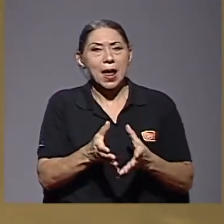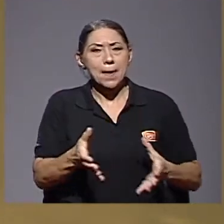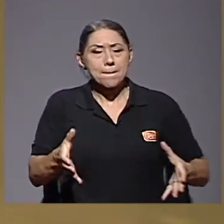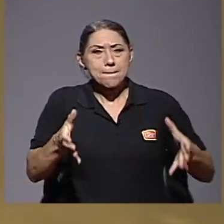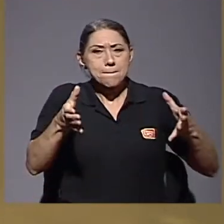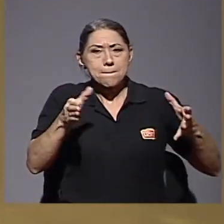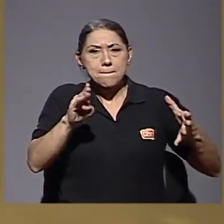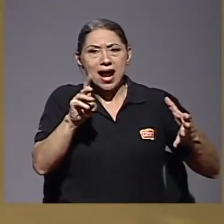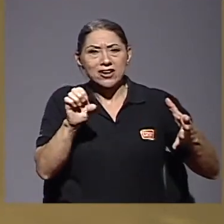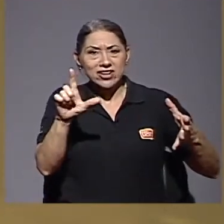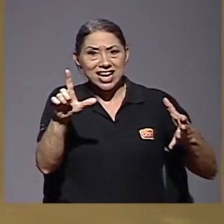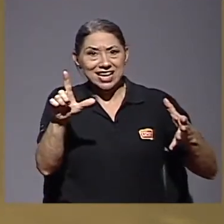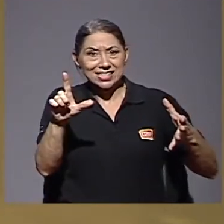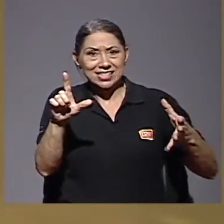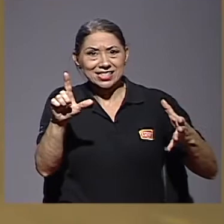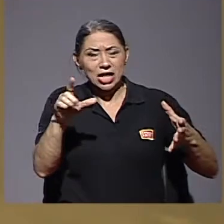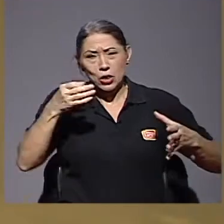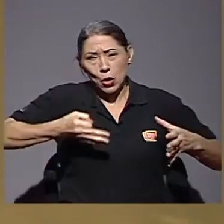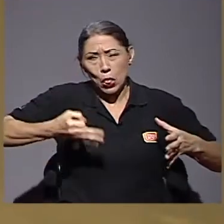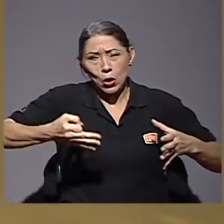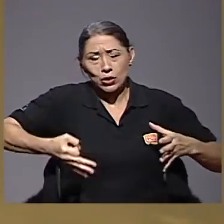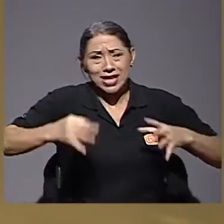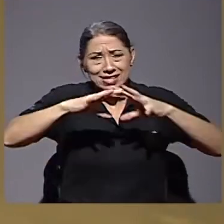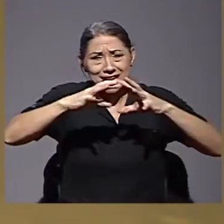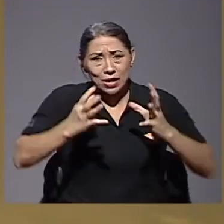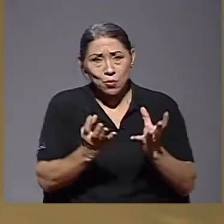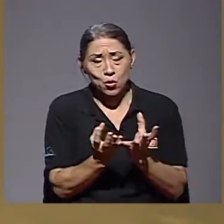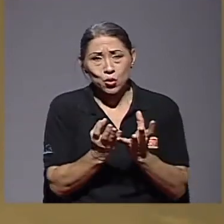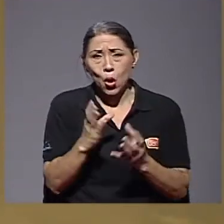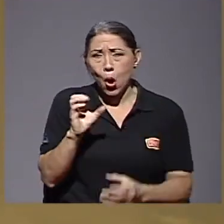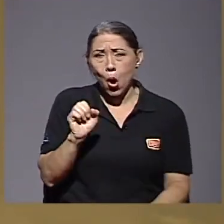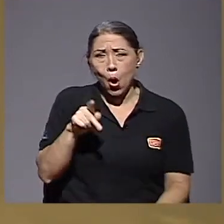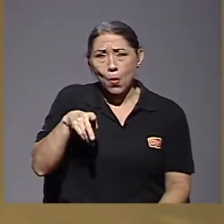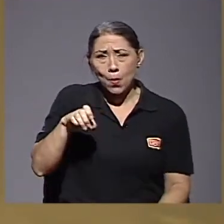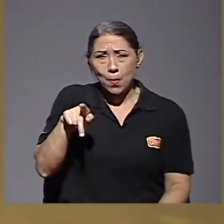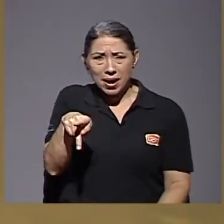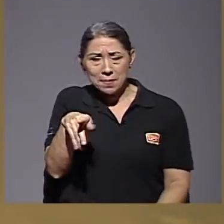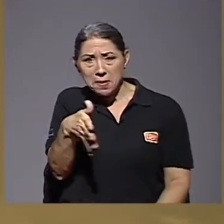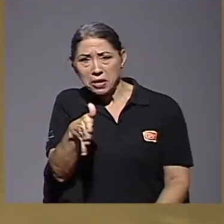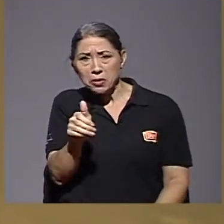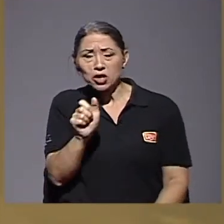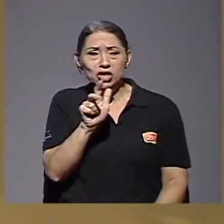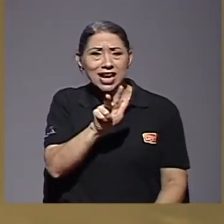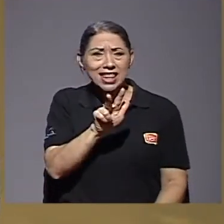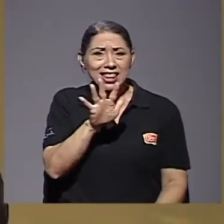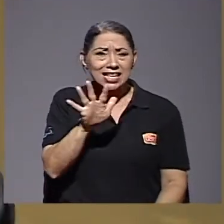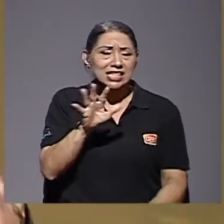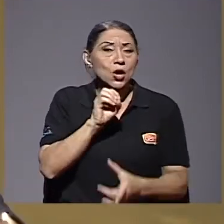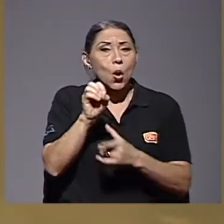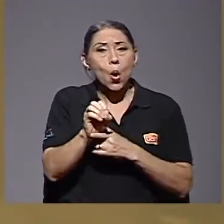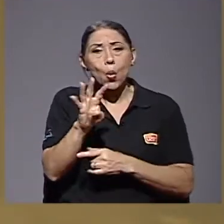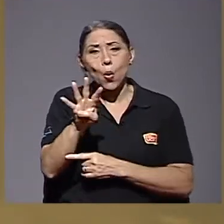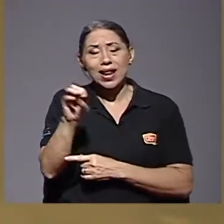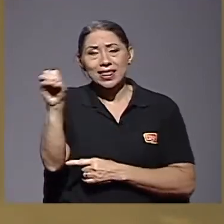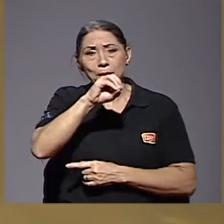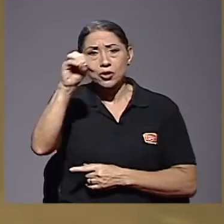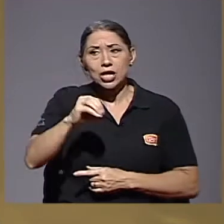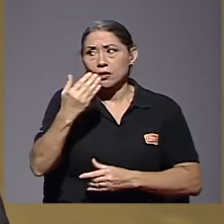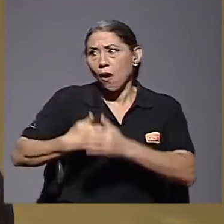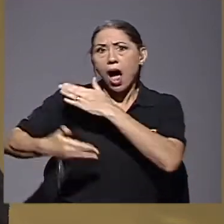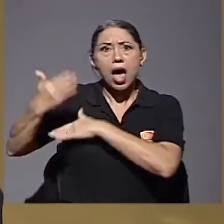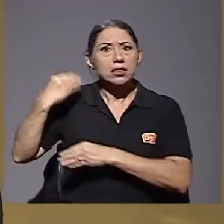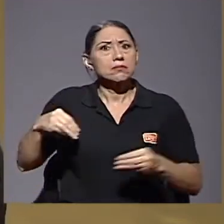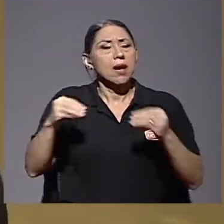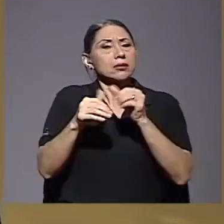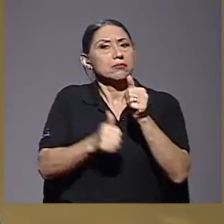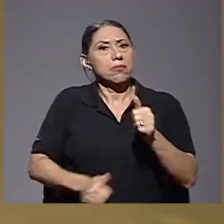mundo, la OPEP alcanza, creo que entre 35 y 40%. Antes tenía una preponderancia importante